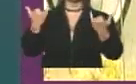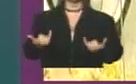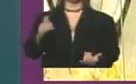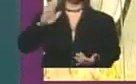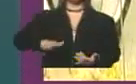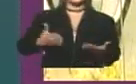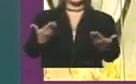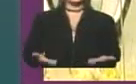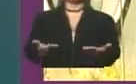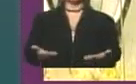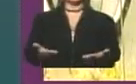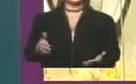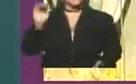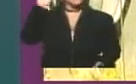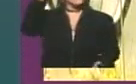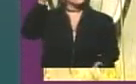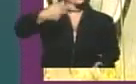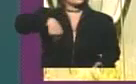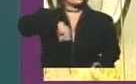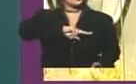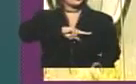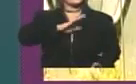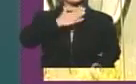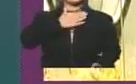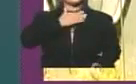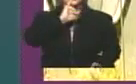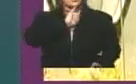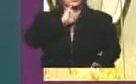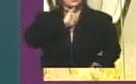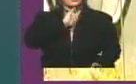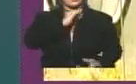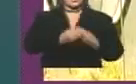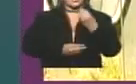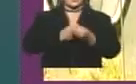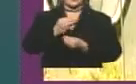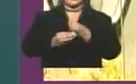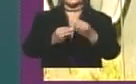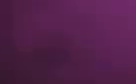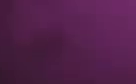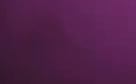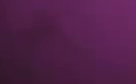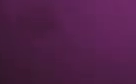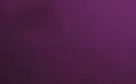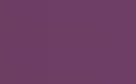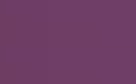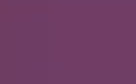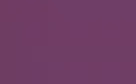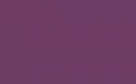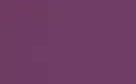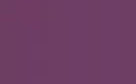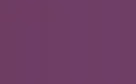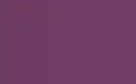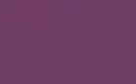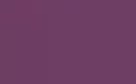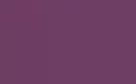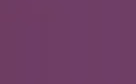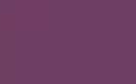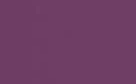presente, sino además el futuro de lo que debemos y podemos construir como una gran nación.